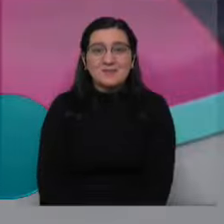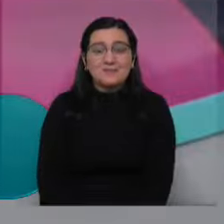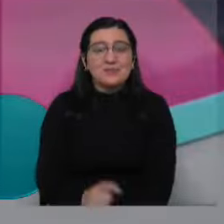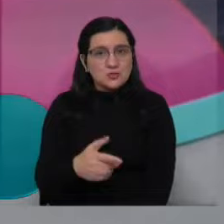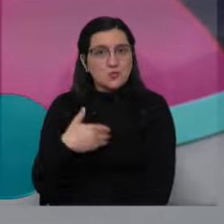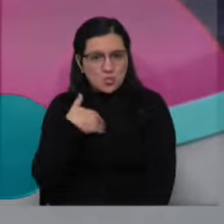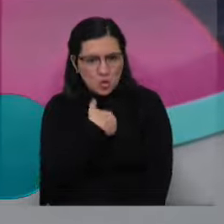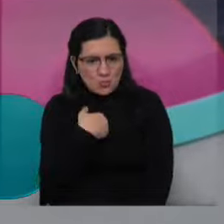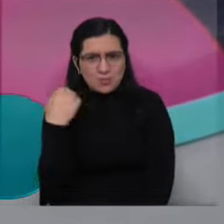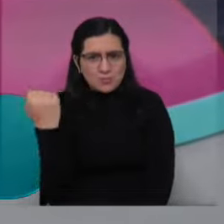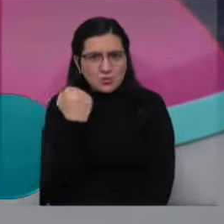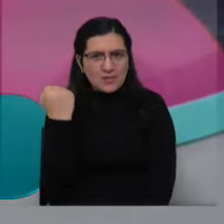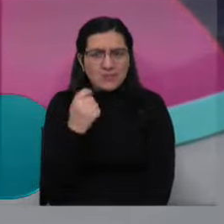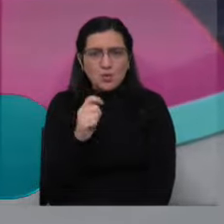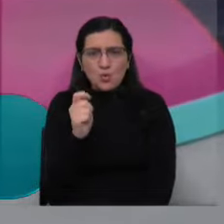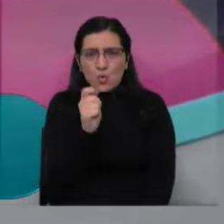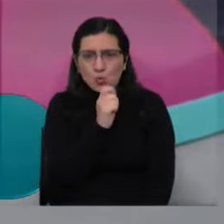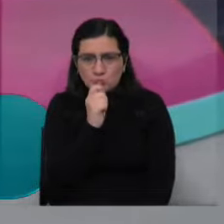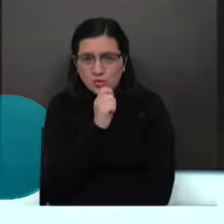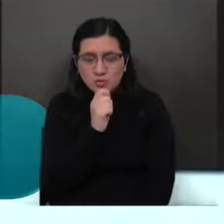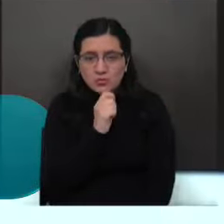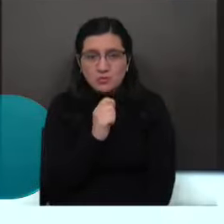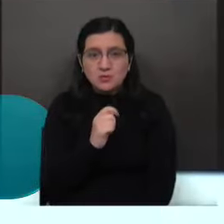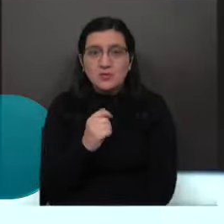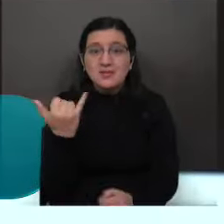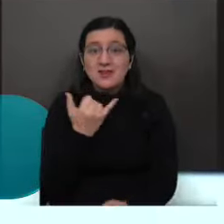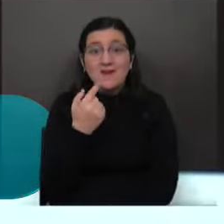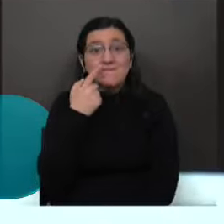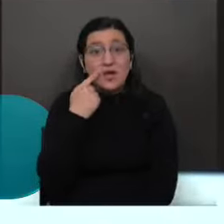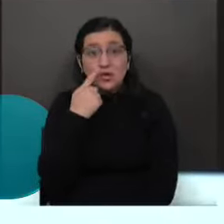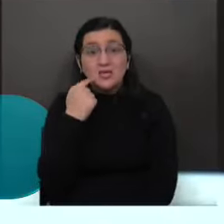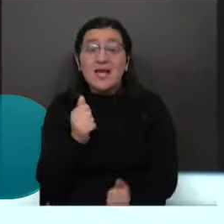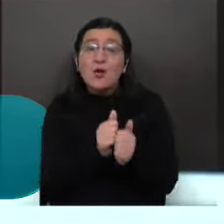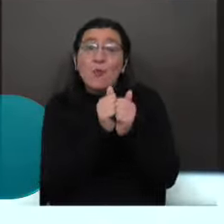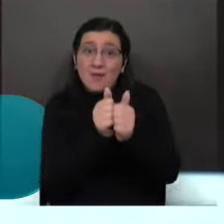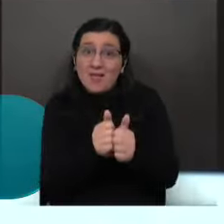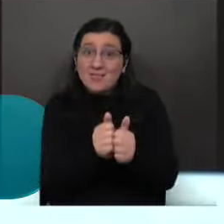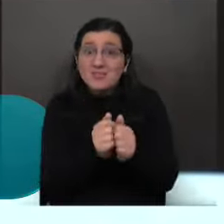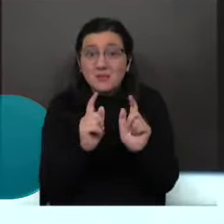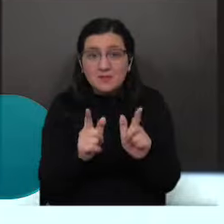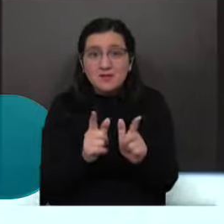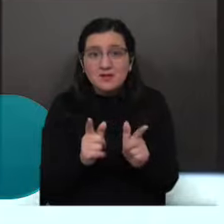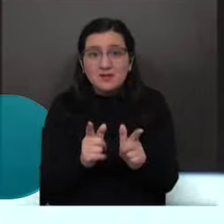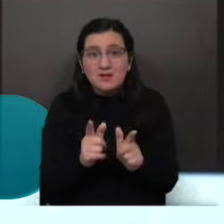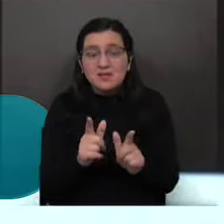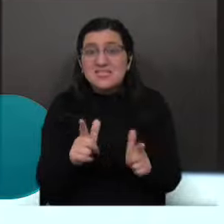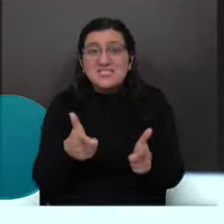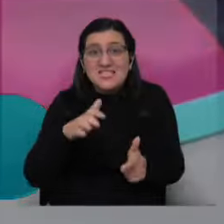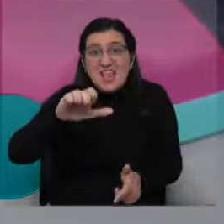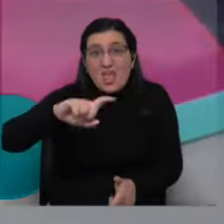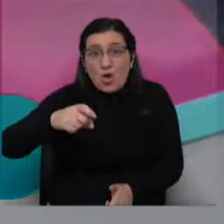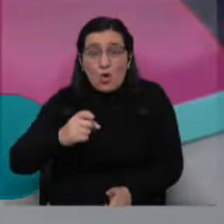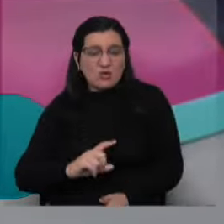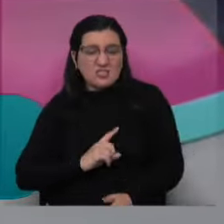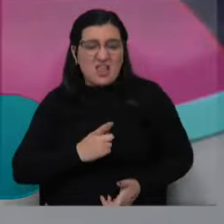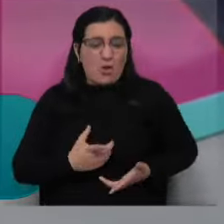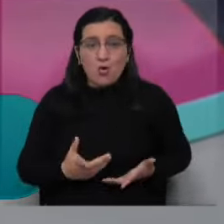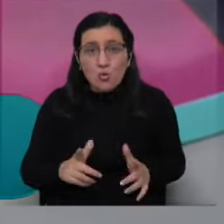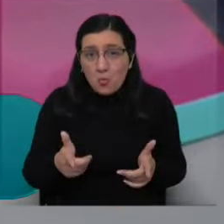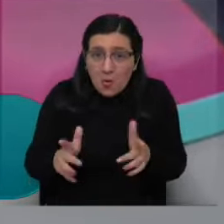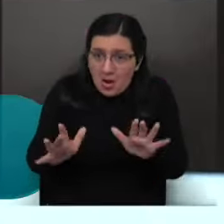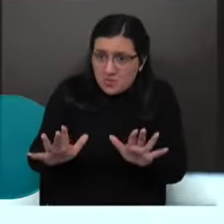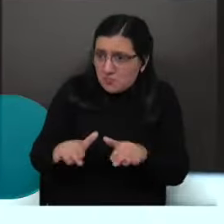protagonista conduciendo 2002 y tener varones que acompañen eso sin egos no porque eso también es muy